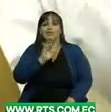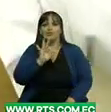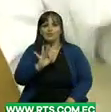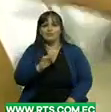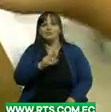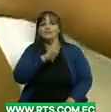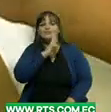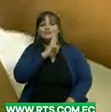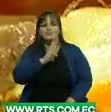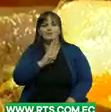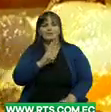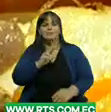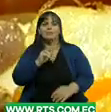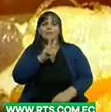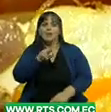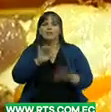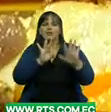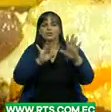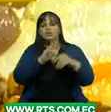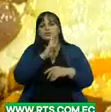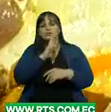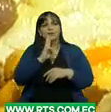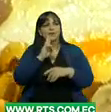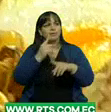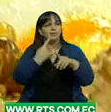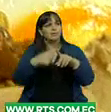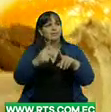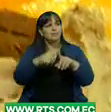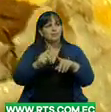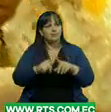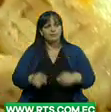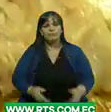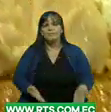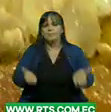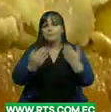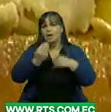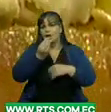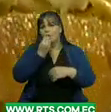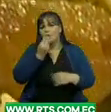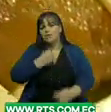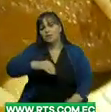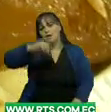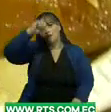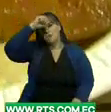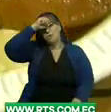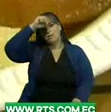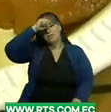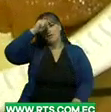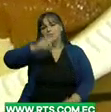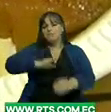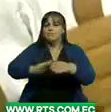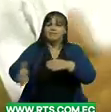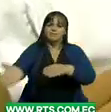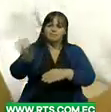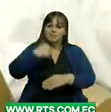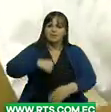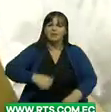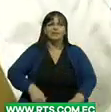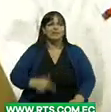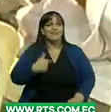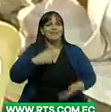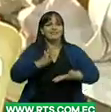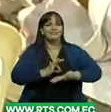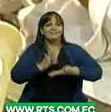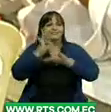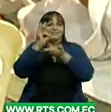Les esperamos a todos los visitantes y extranjeros que vengan y disfruten las fiestas con los Hornados de Sangolquí. Fuimos seleccionados, ya nos sentimos ganadores participando